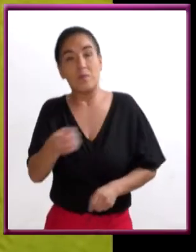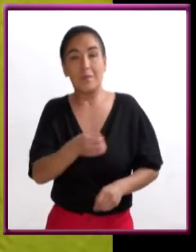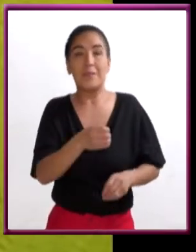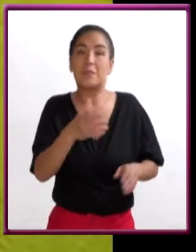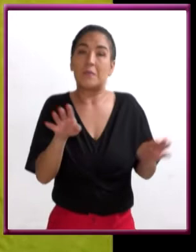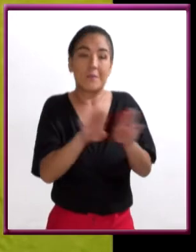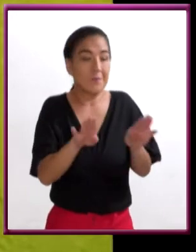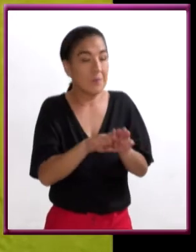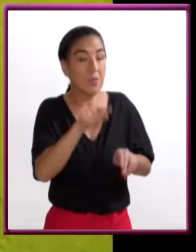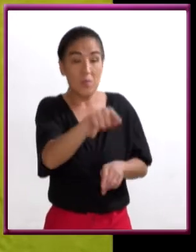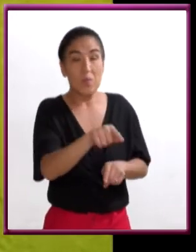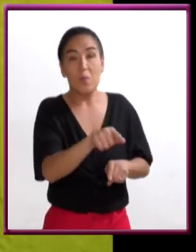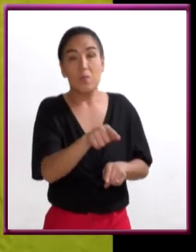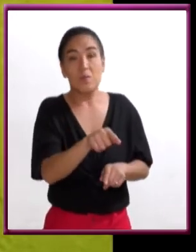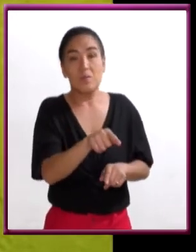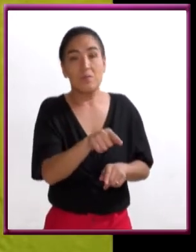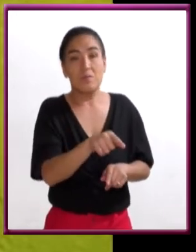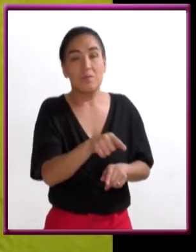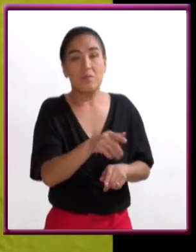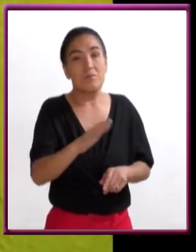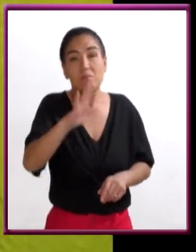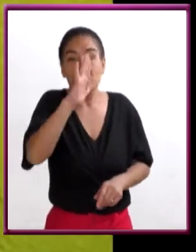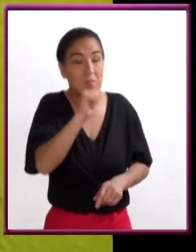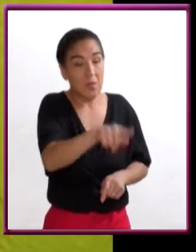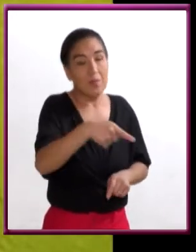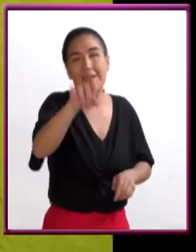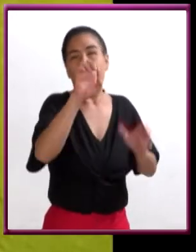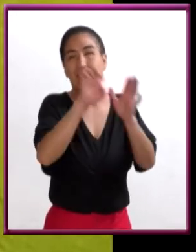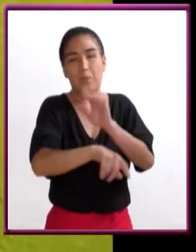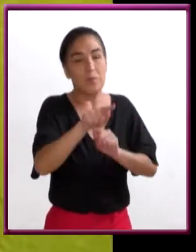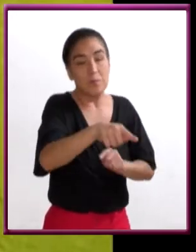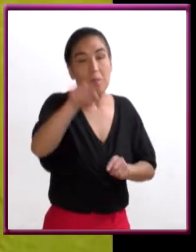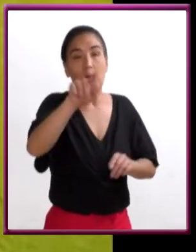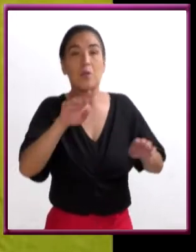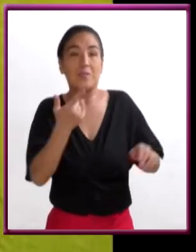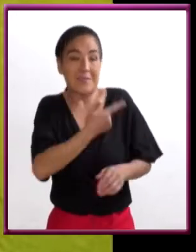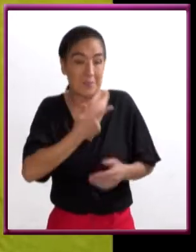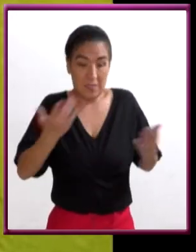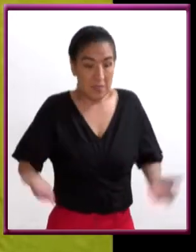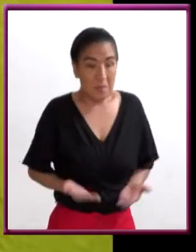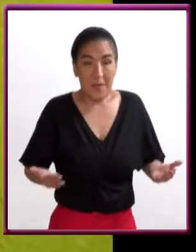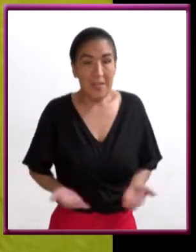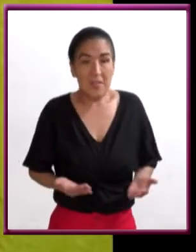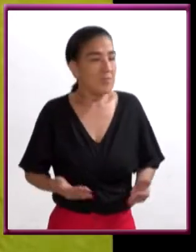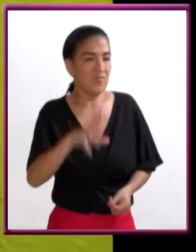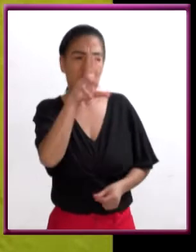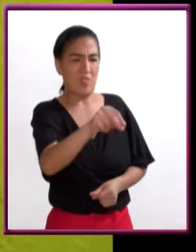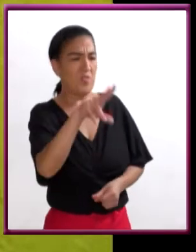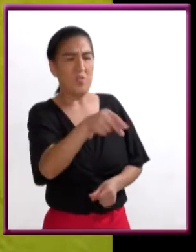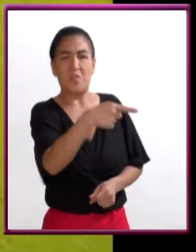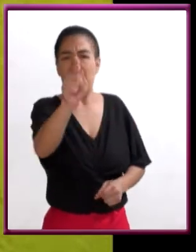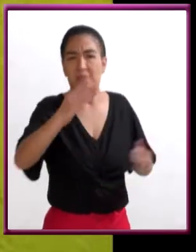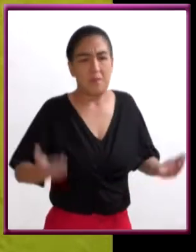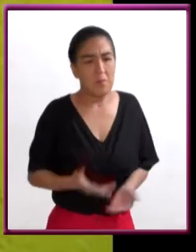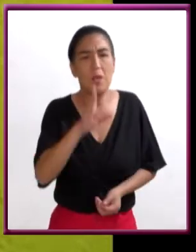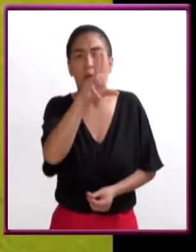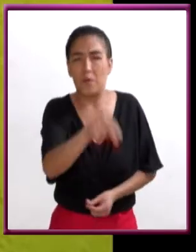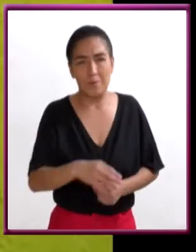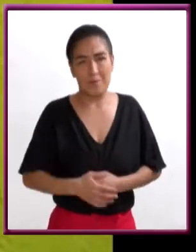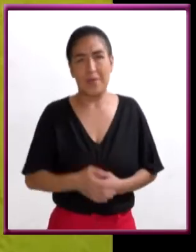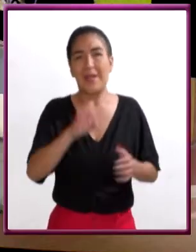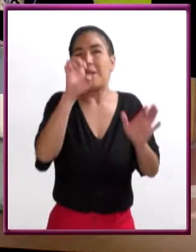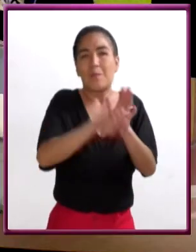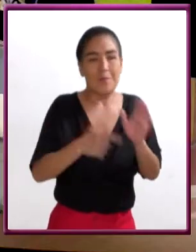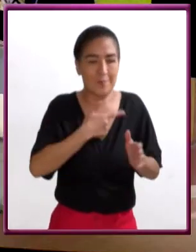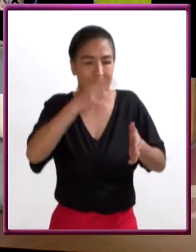sobre las cosas que queremos hacer. No podemos cambiar ninguno de nuestros aspectos físicos a pesar de que los demás no los